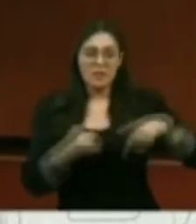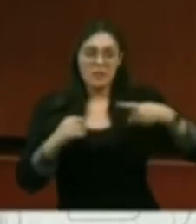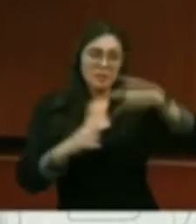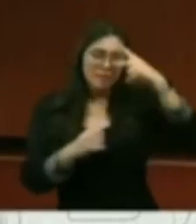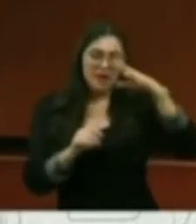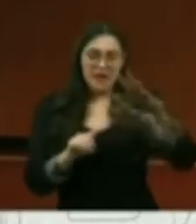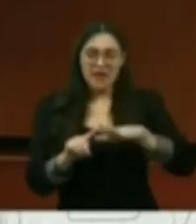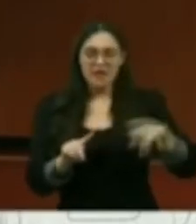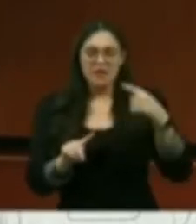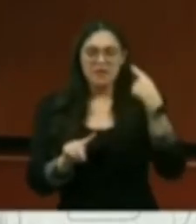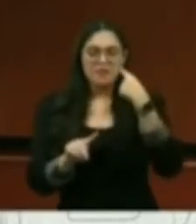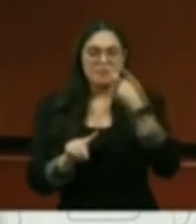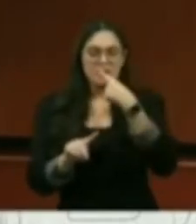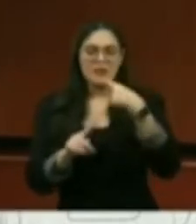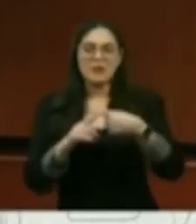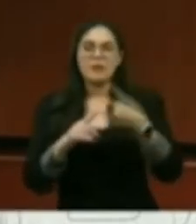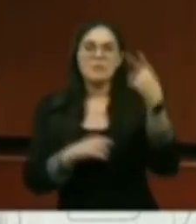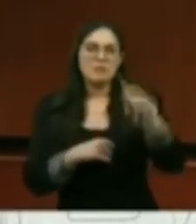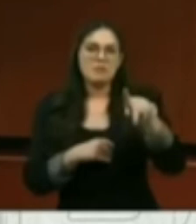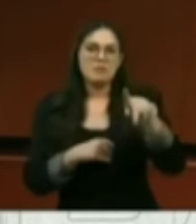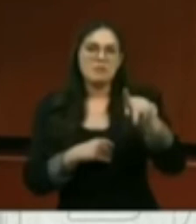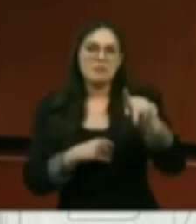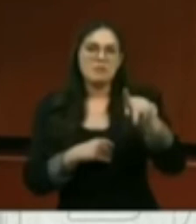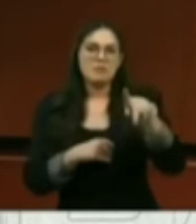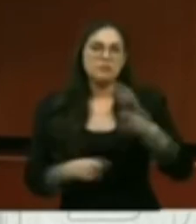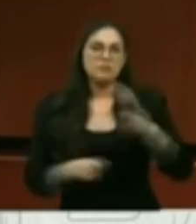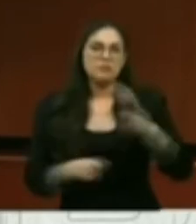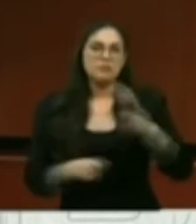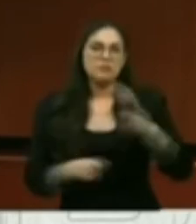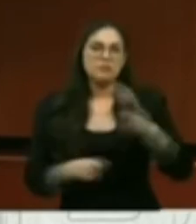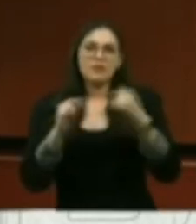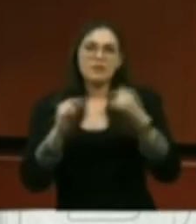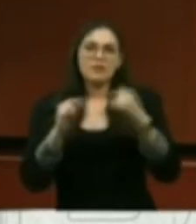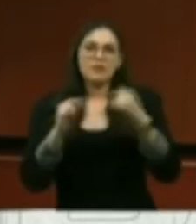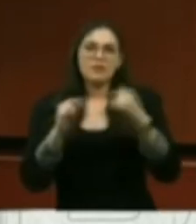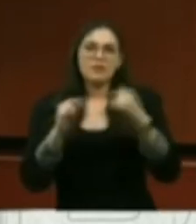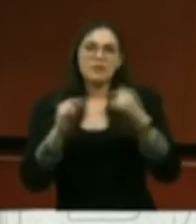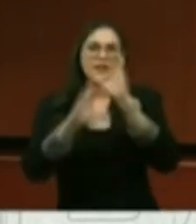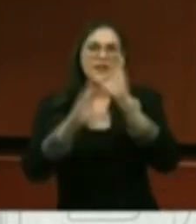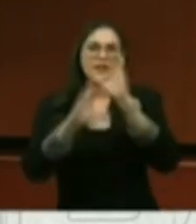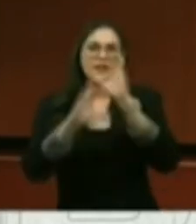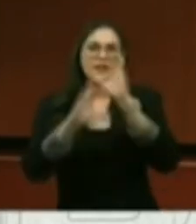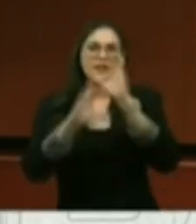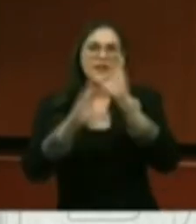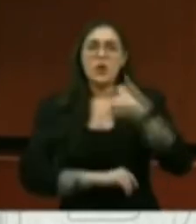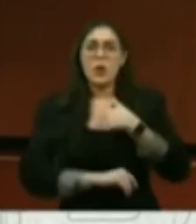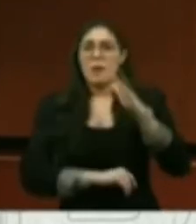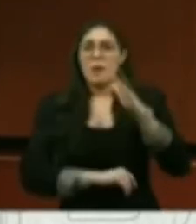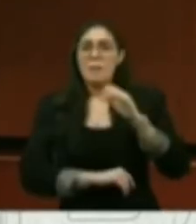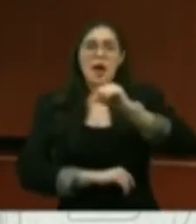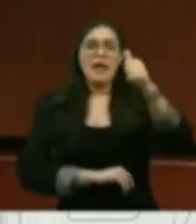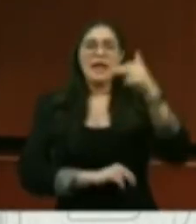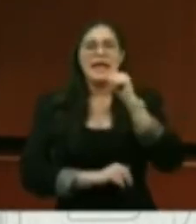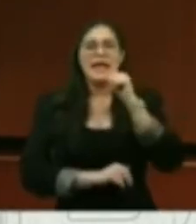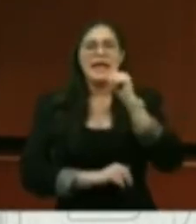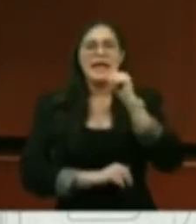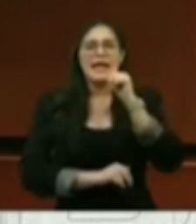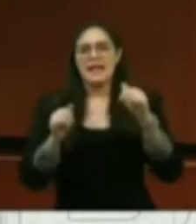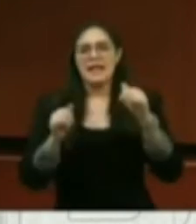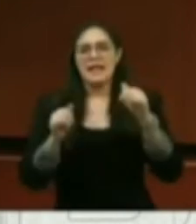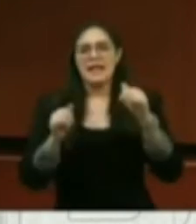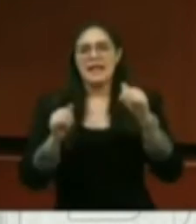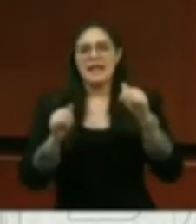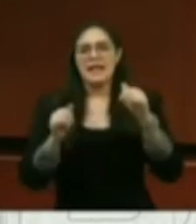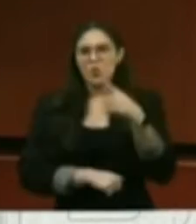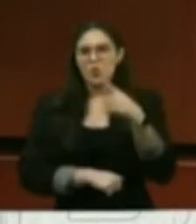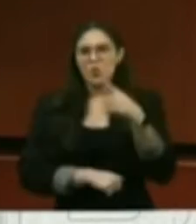y nadie más. Y como dice la canción, no me parezco a nadie. México es México y estamos construyendo